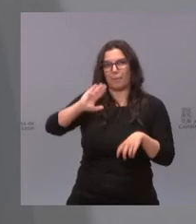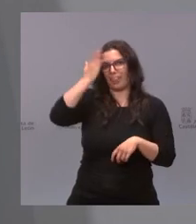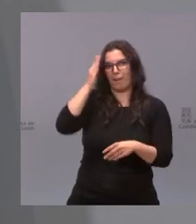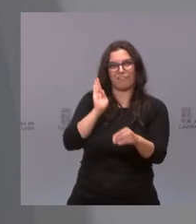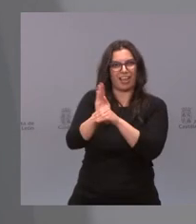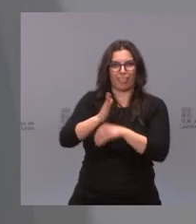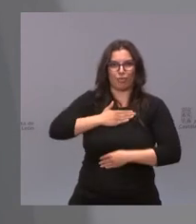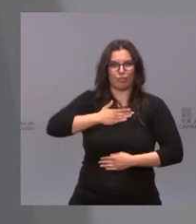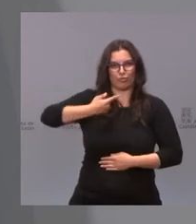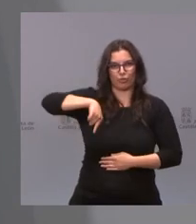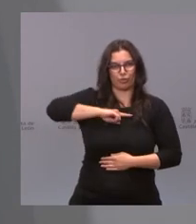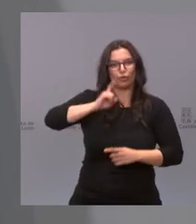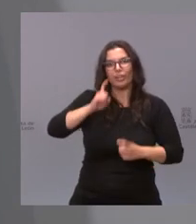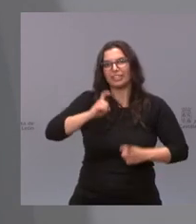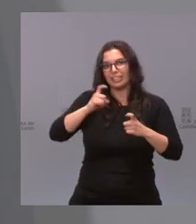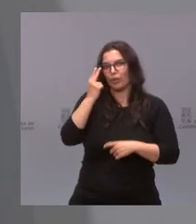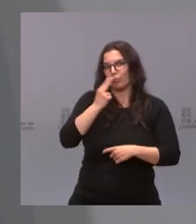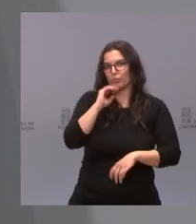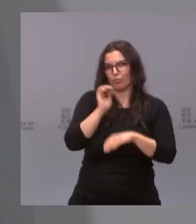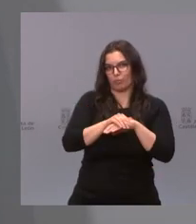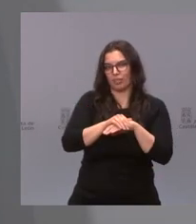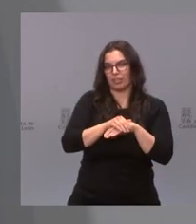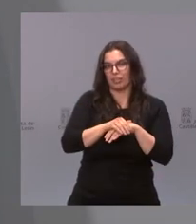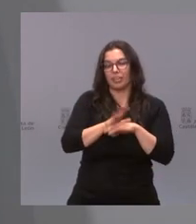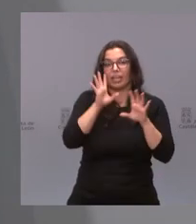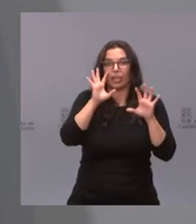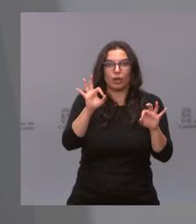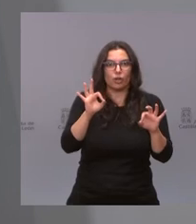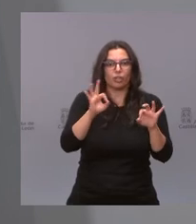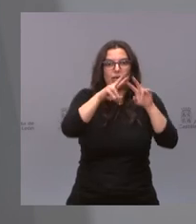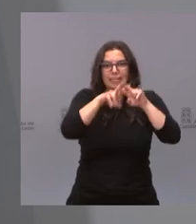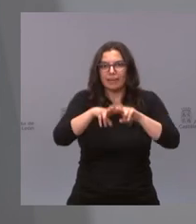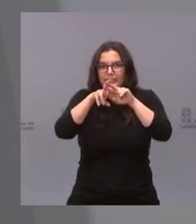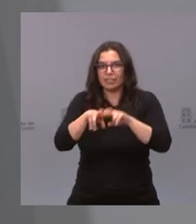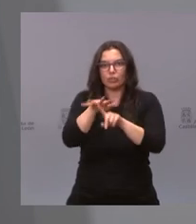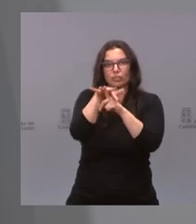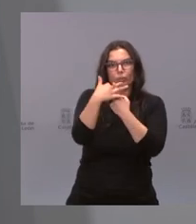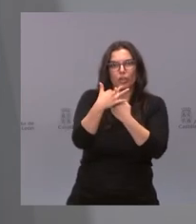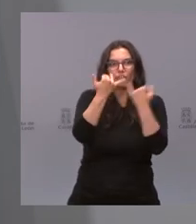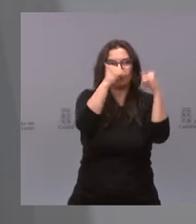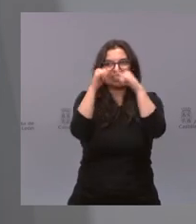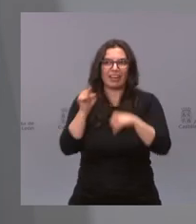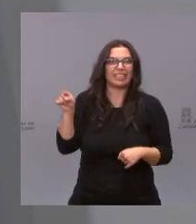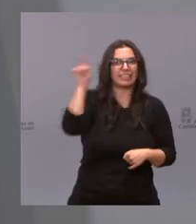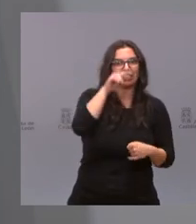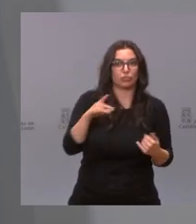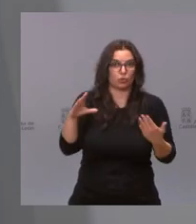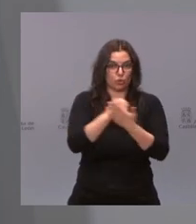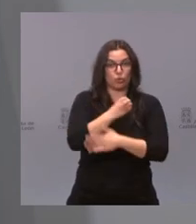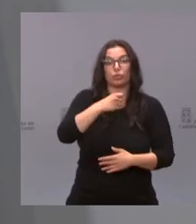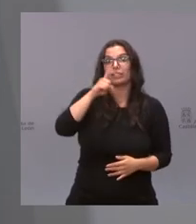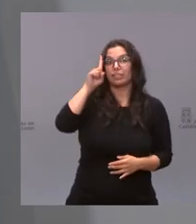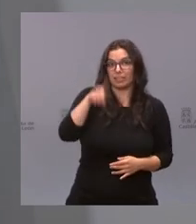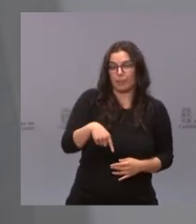a intentar cumplir nuestros compromisos y, naturalmente, estamos revisando la situación de todos los festivales, también